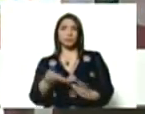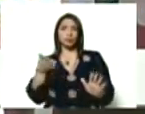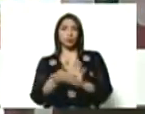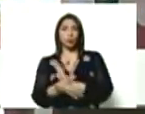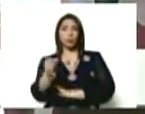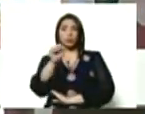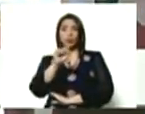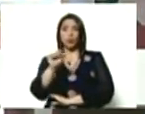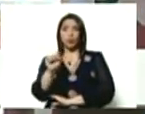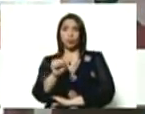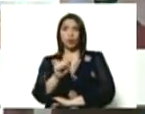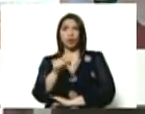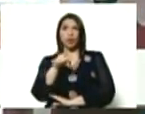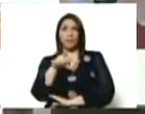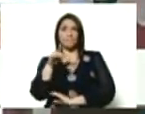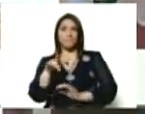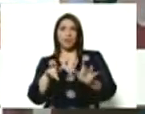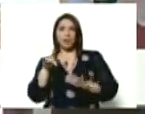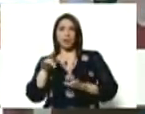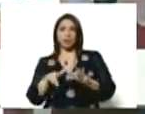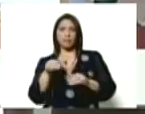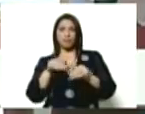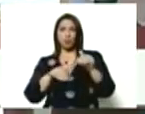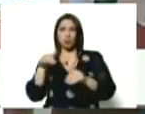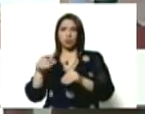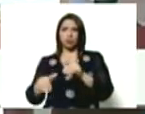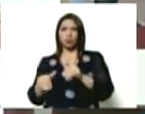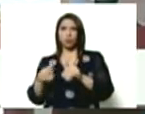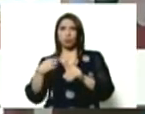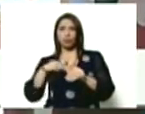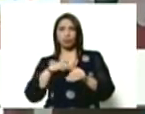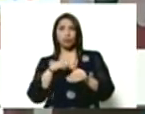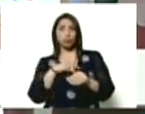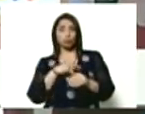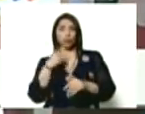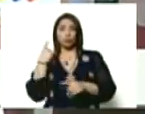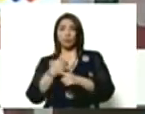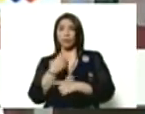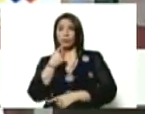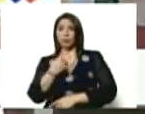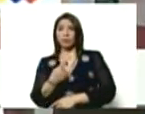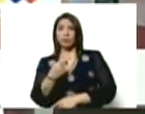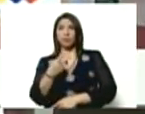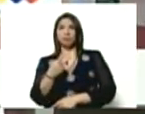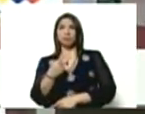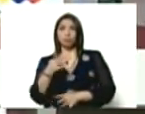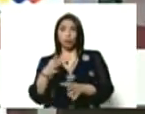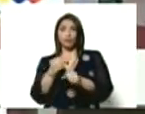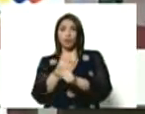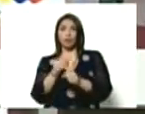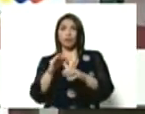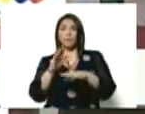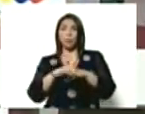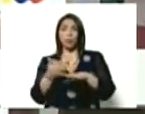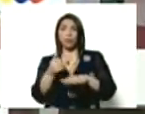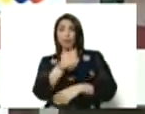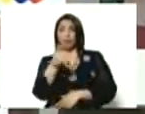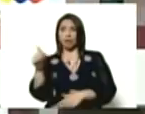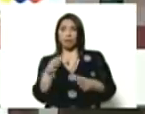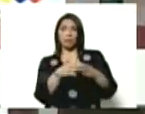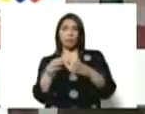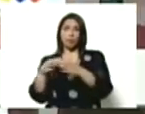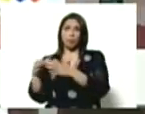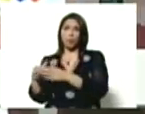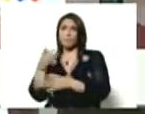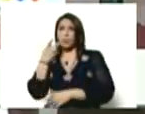software de estas máquinas de votación, debemos señalar que es auditable en cada fase. Es confiable porque cada partido político tendrá la